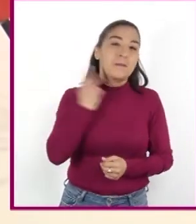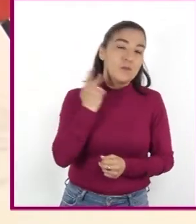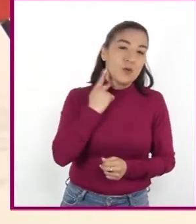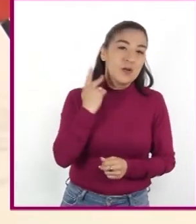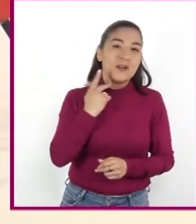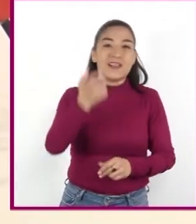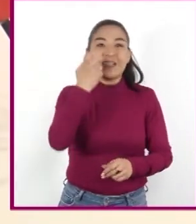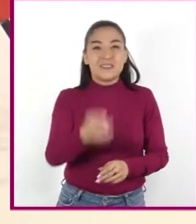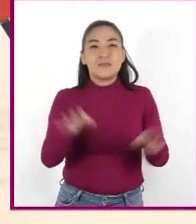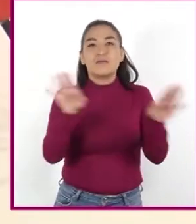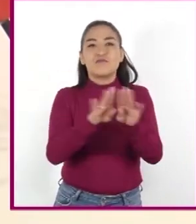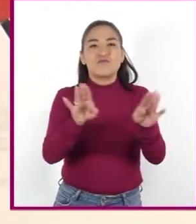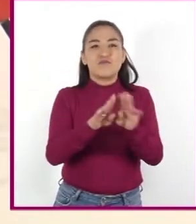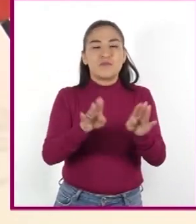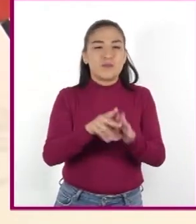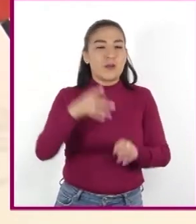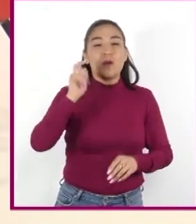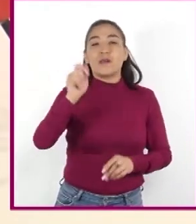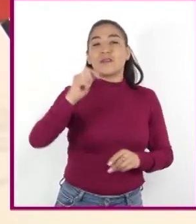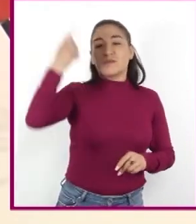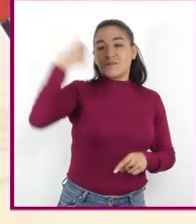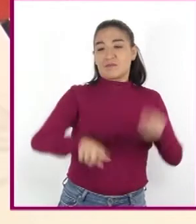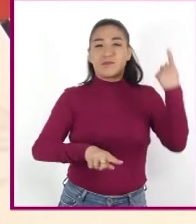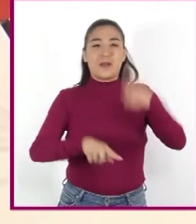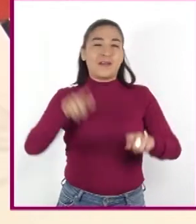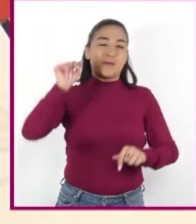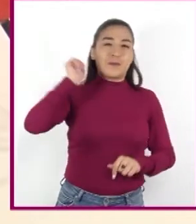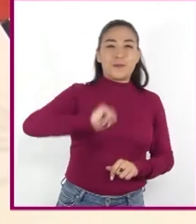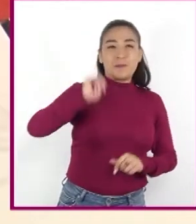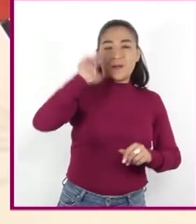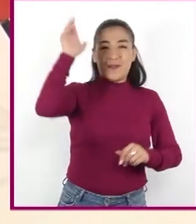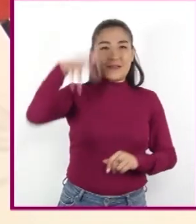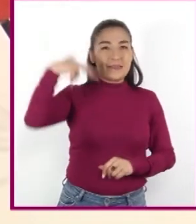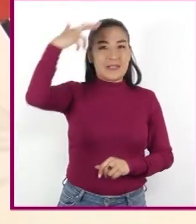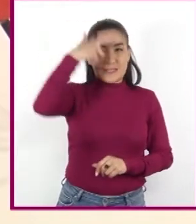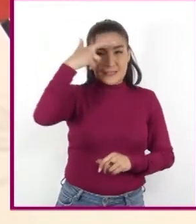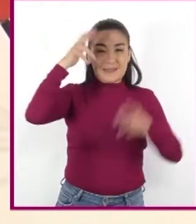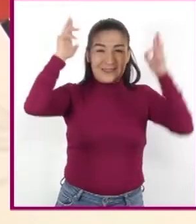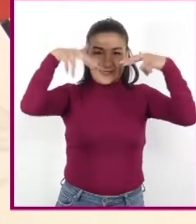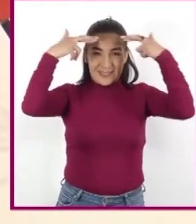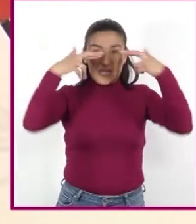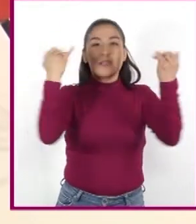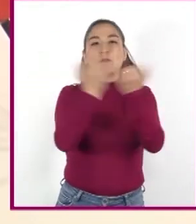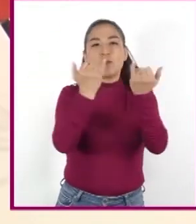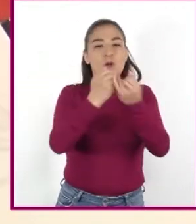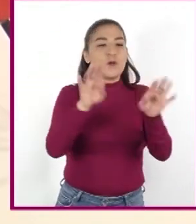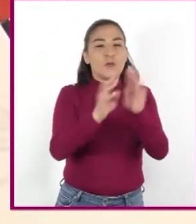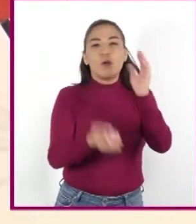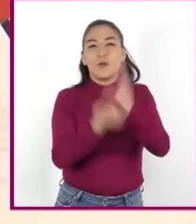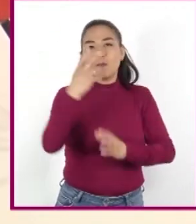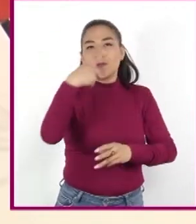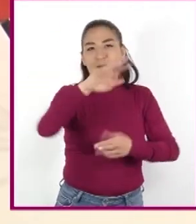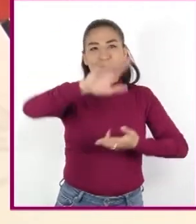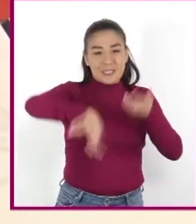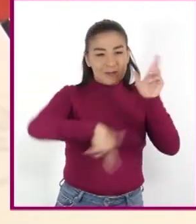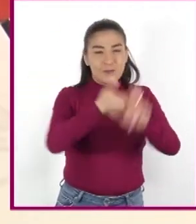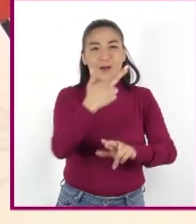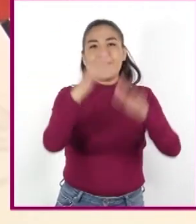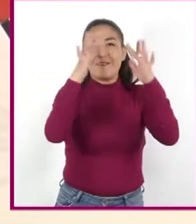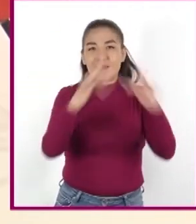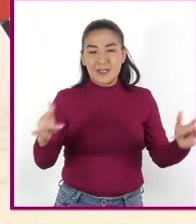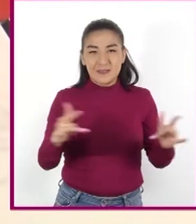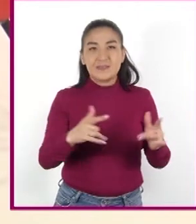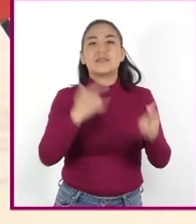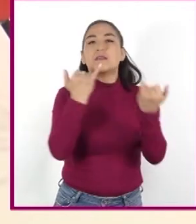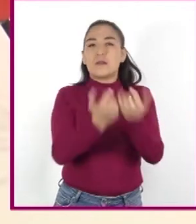el derrumbe de la monarquía absoluta y el establecimiento de una república en Francia, y con permanencias en